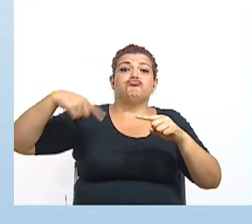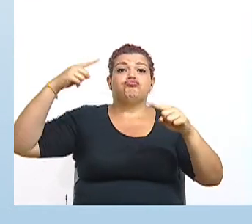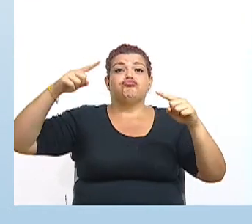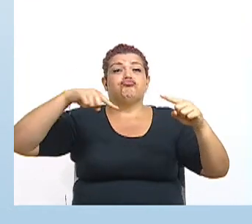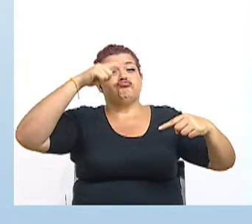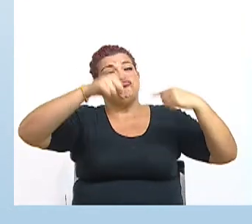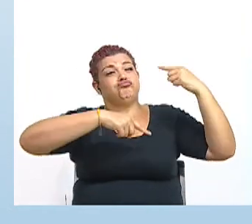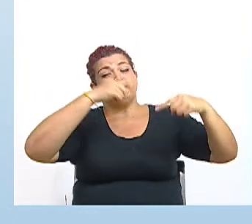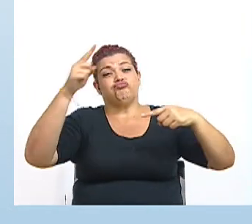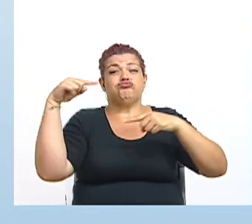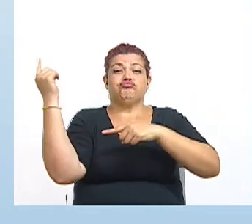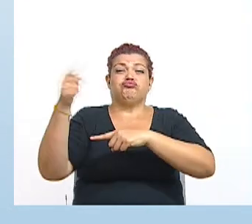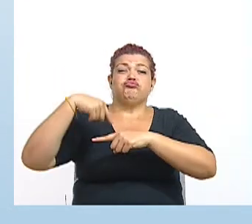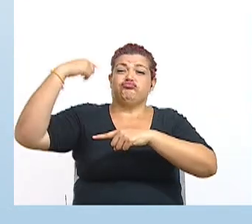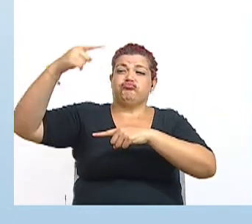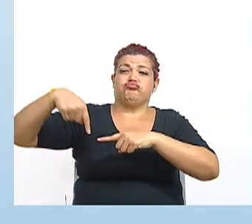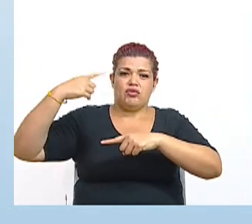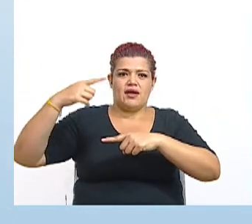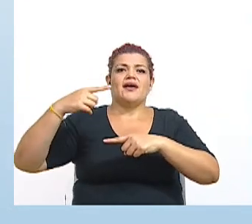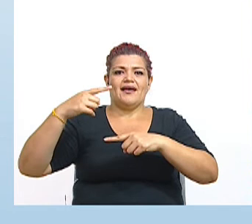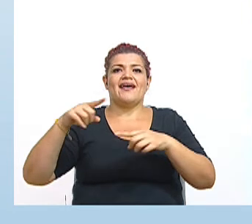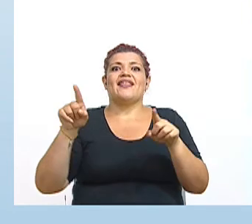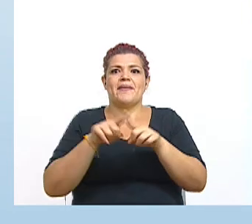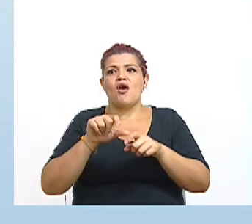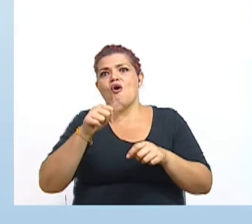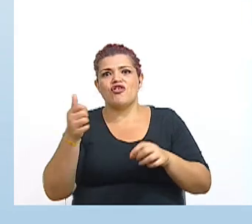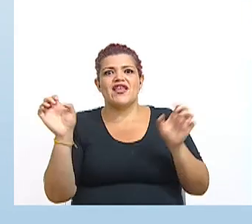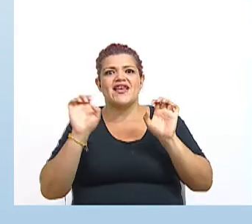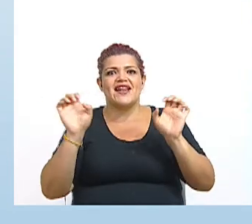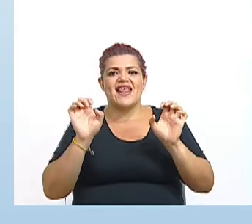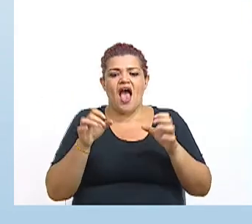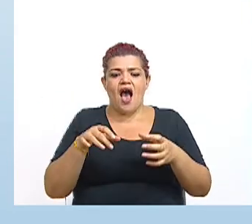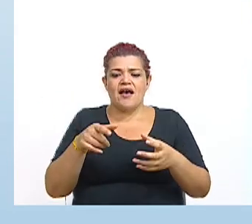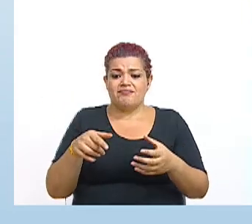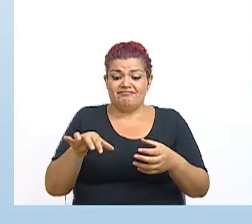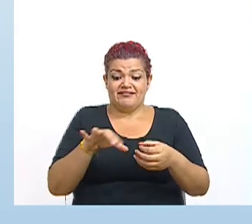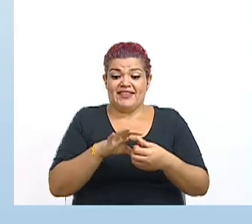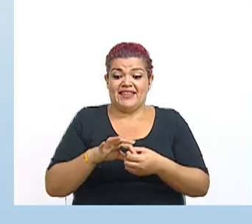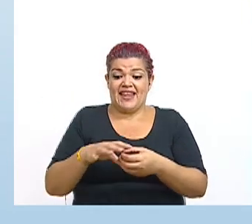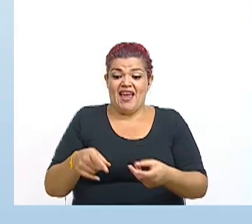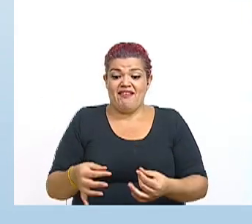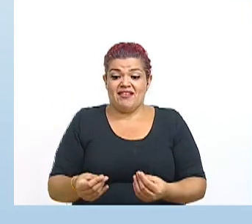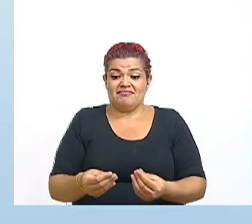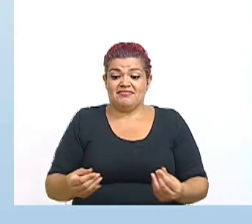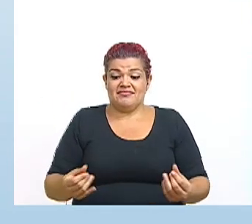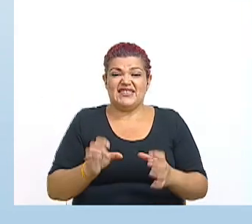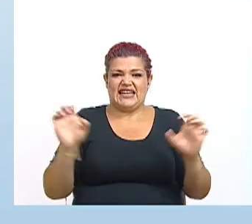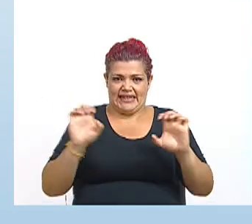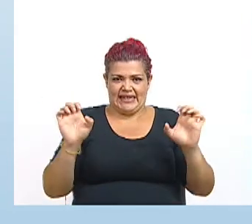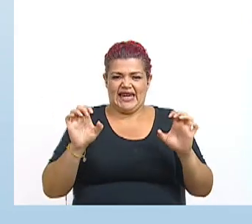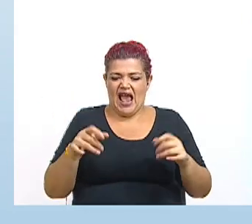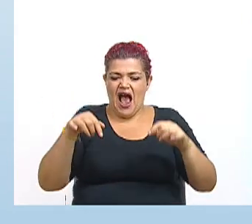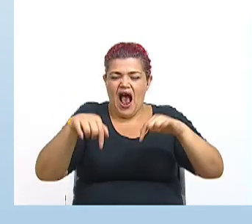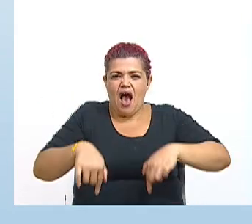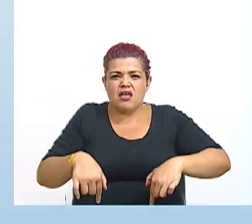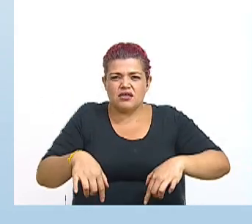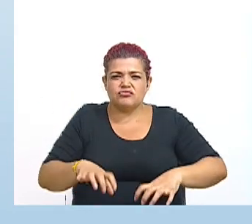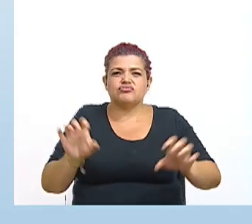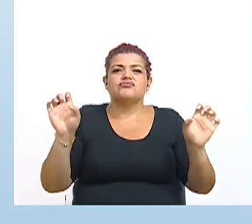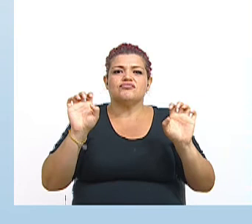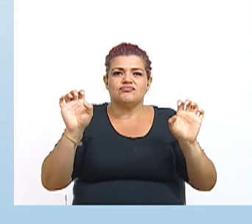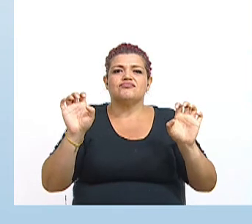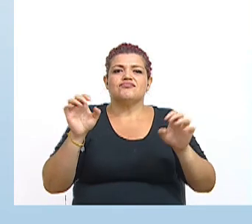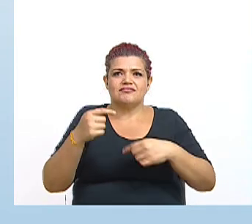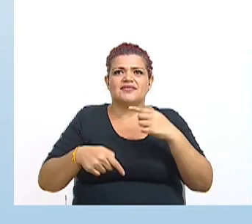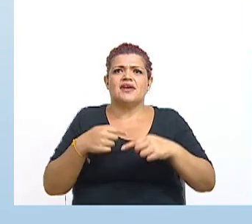biomasa. Otra razón importante relacionada con el tema del suelo, fundamental para nuestra economía, por lo que